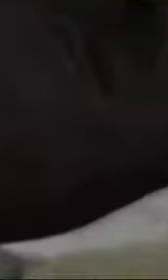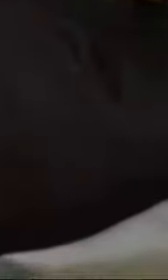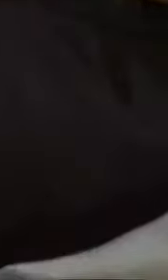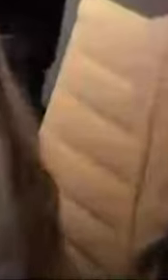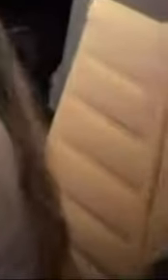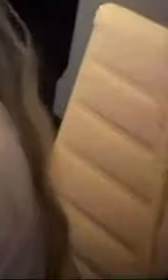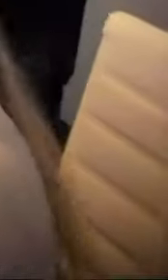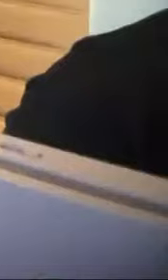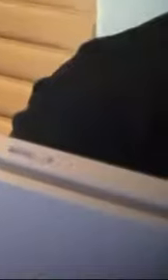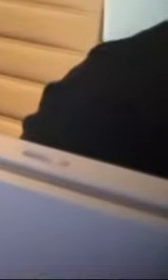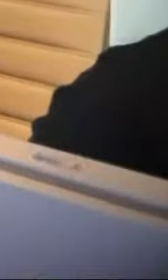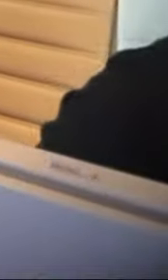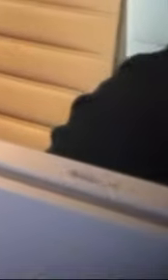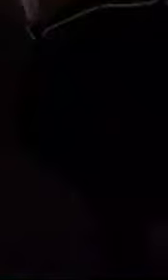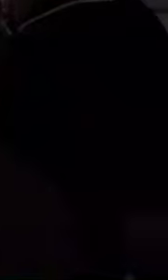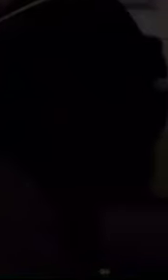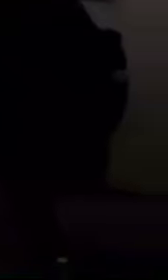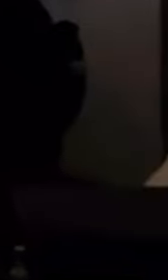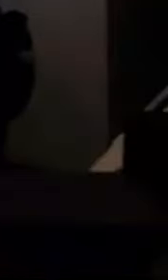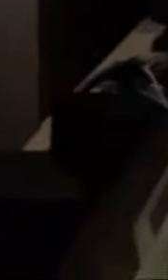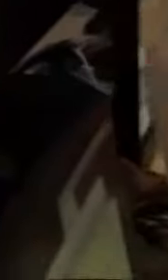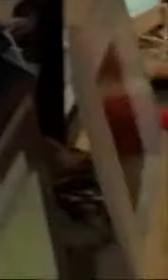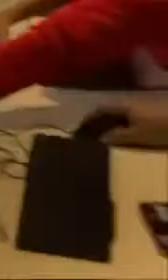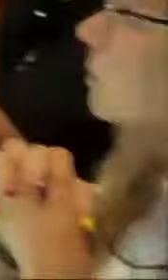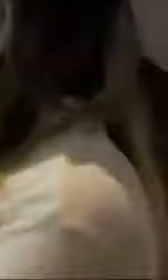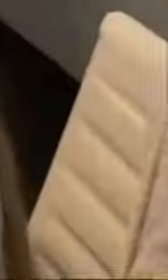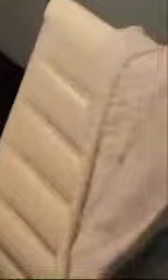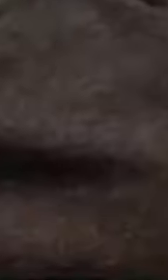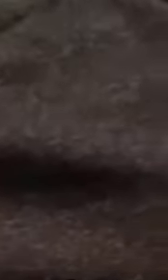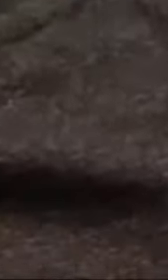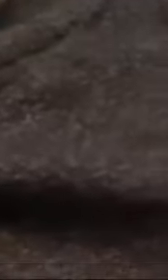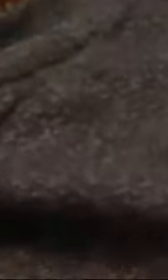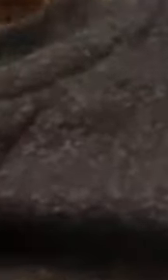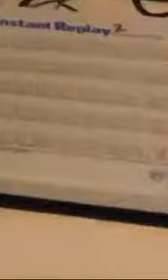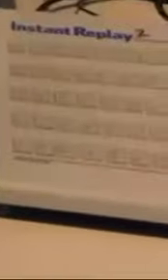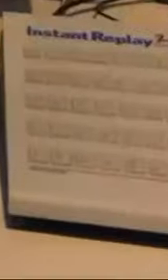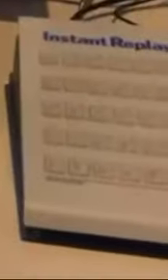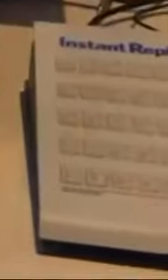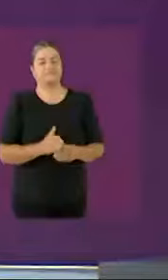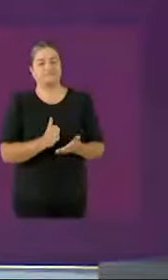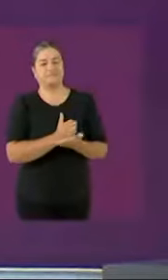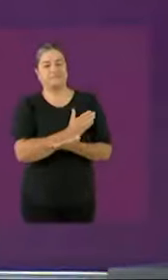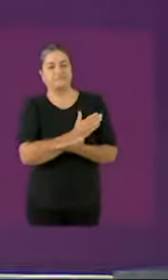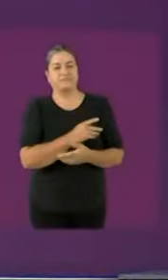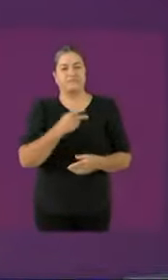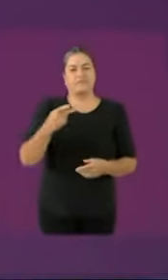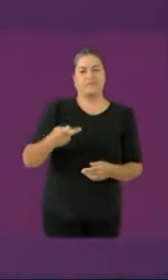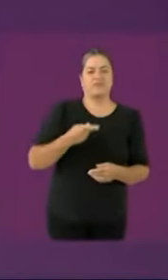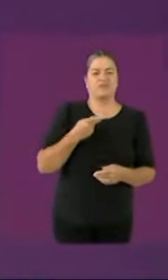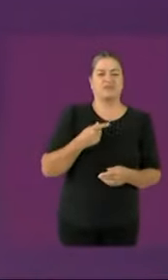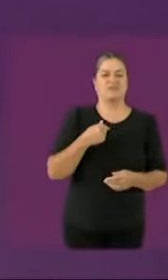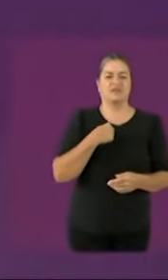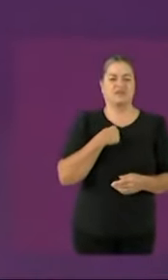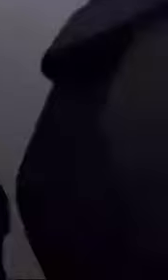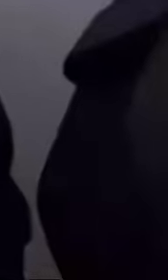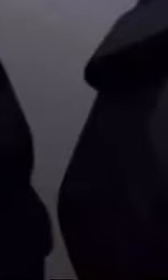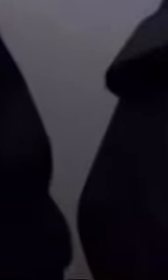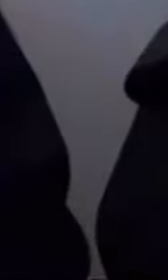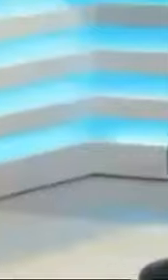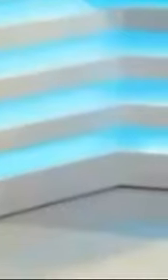40. Un minuto, gracias por acompañarnos a través de Heraldo Televisión. Avanzar con la